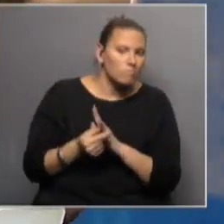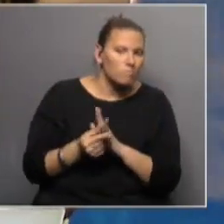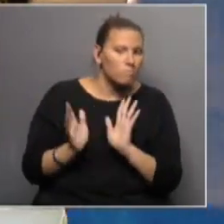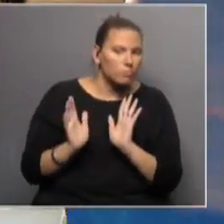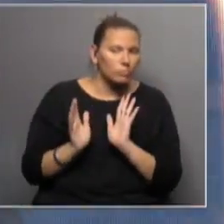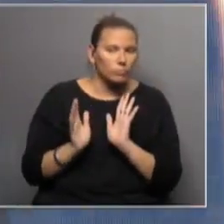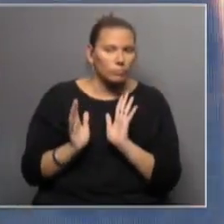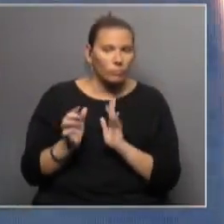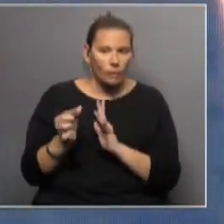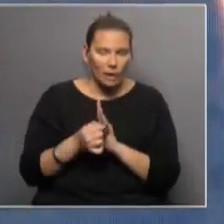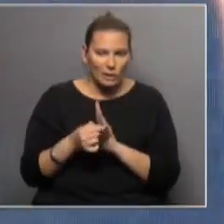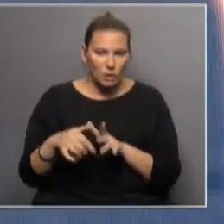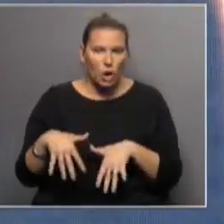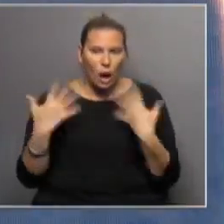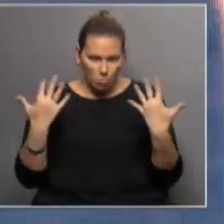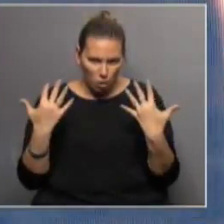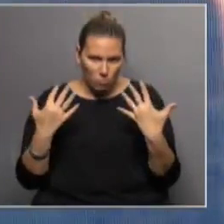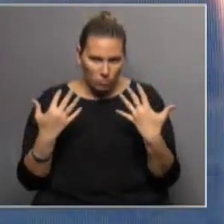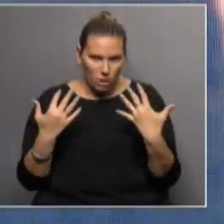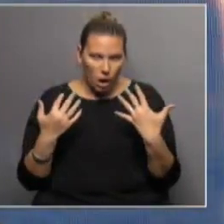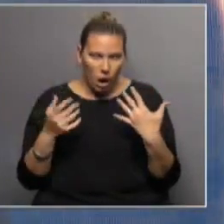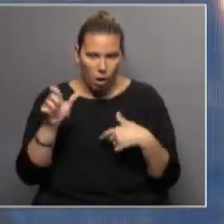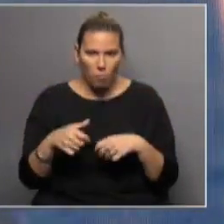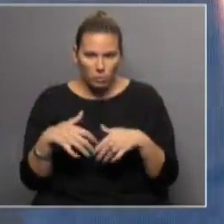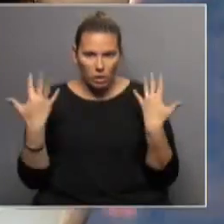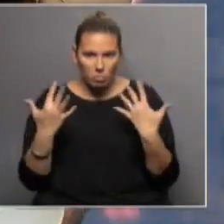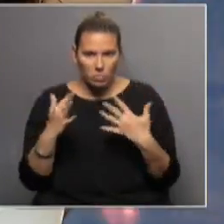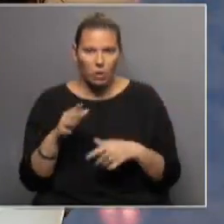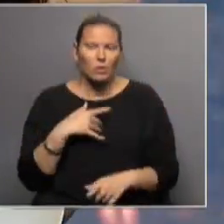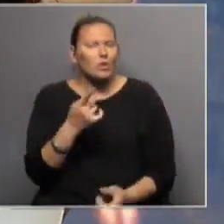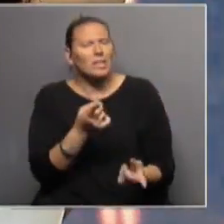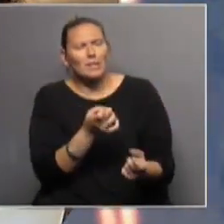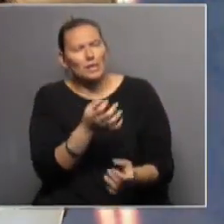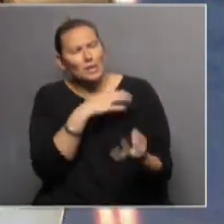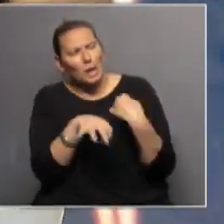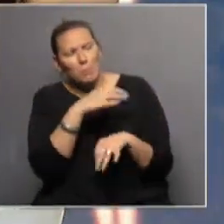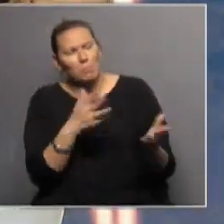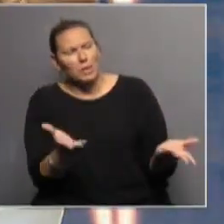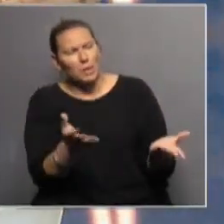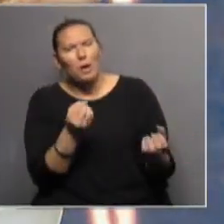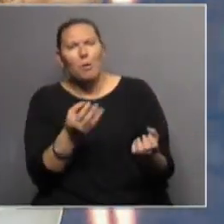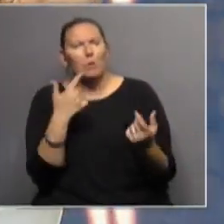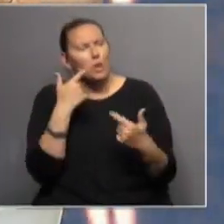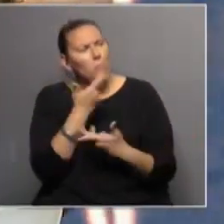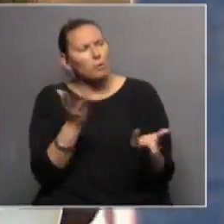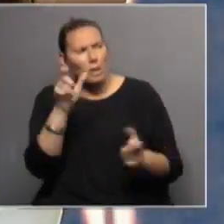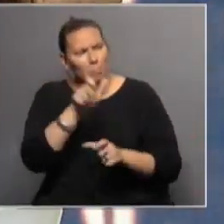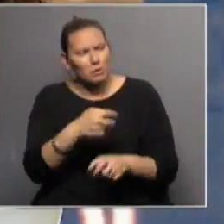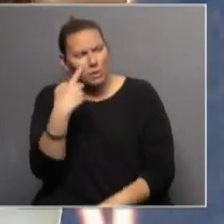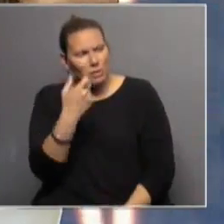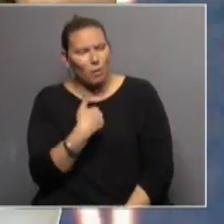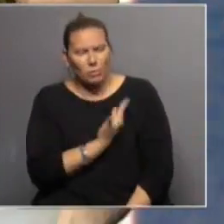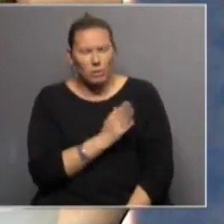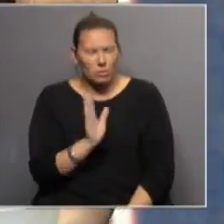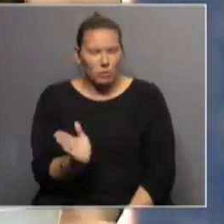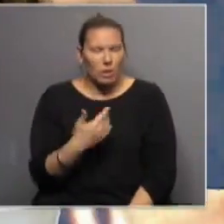que... El anillo es el del campeón. El anillo es el del campeón, el que gana. No hace falta que aclares, ¿eh? ¿Por qué me expones así ante la gente? Porque la gente ya sabe, ¿no